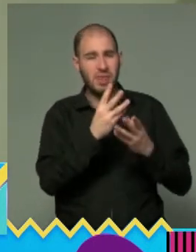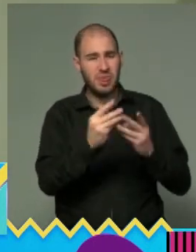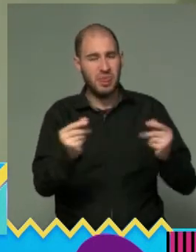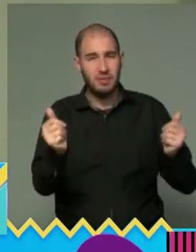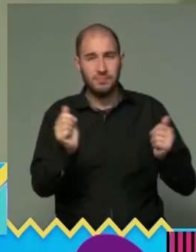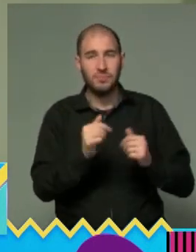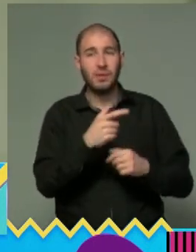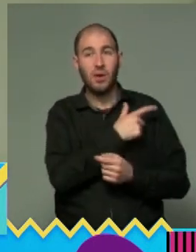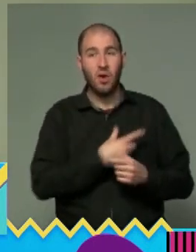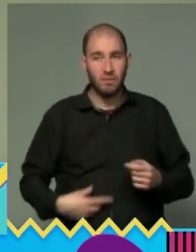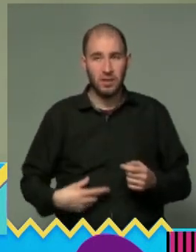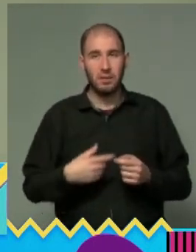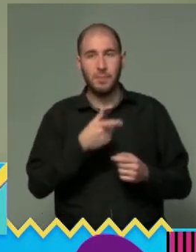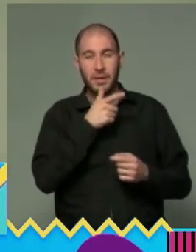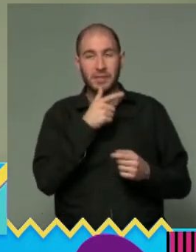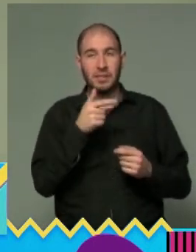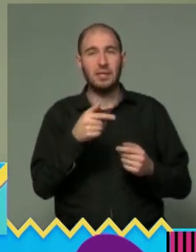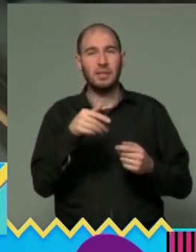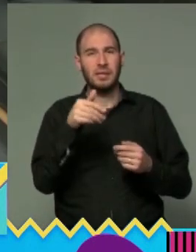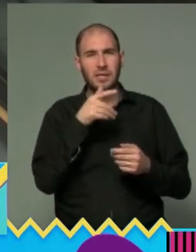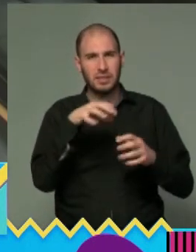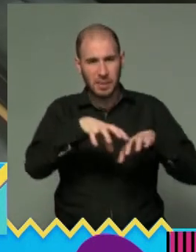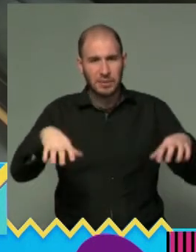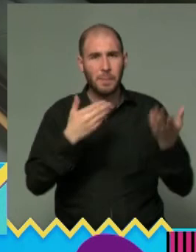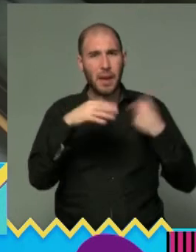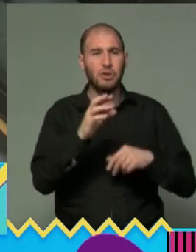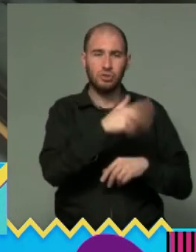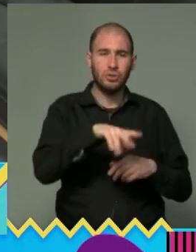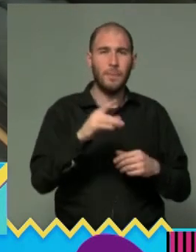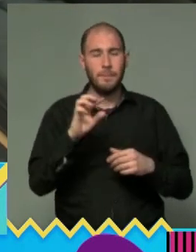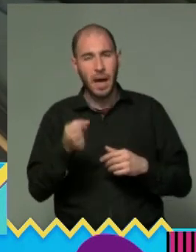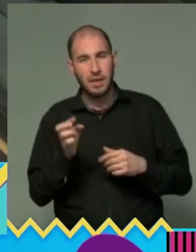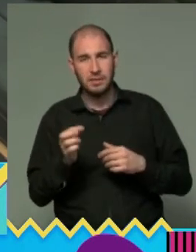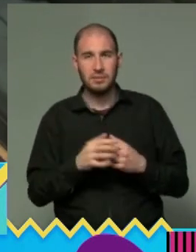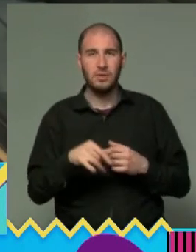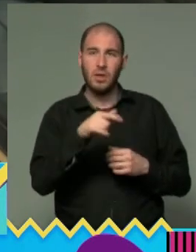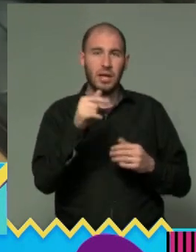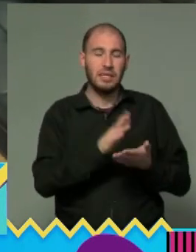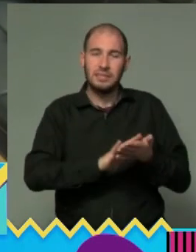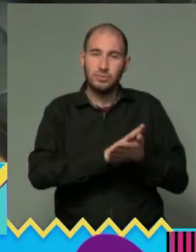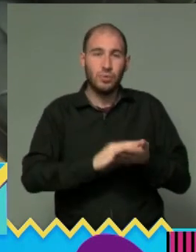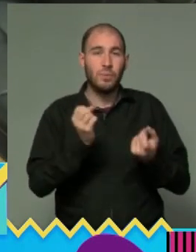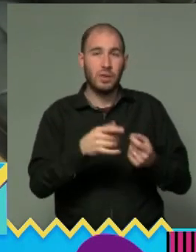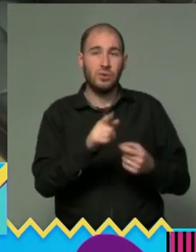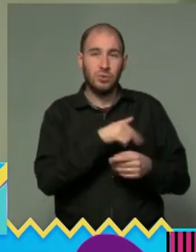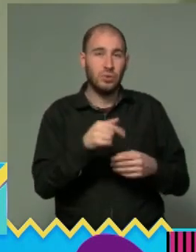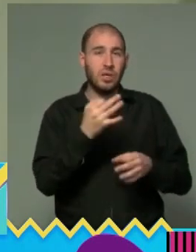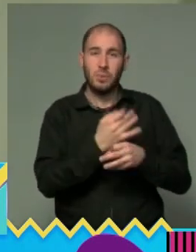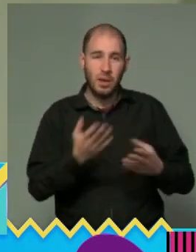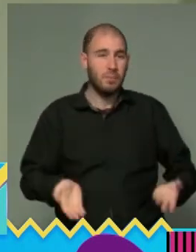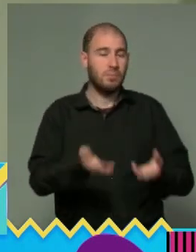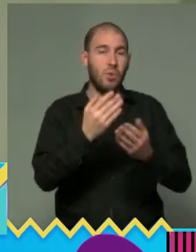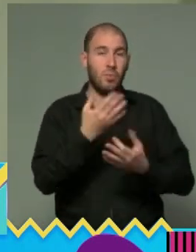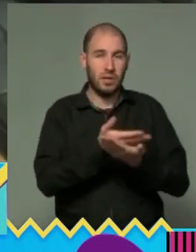y sí creo que el gobierno ha tratado de ahondar una grieta entre nosotros y los padres y las madres. Y nosotros la tenemos que subsanar porque somos los que sostenemos la escuela